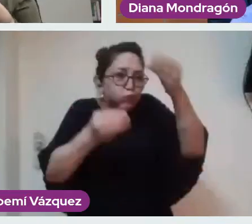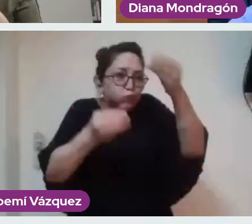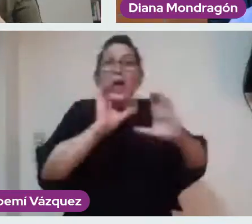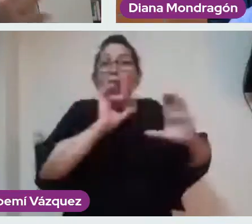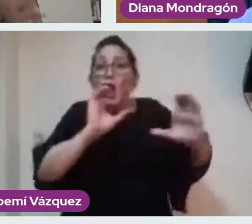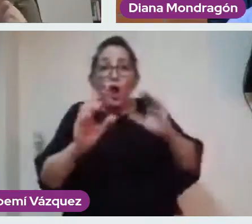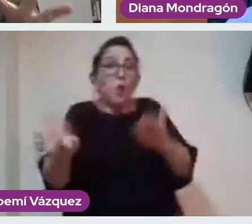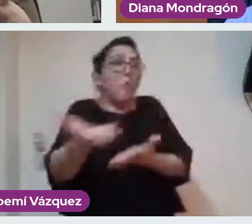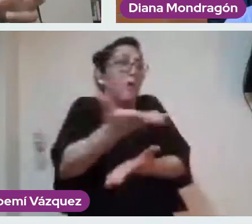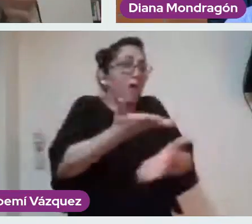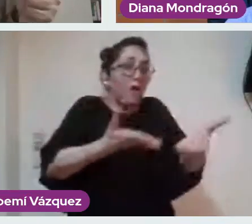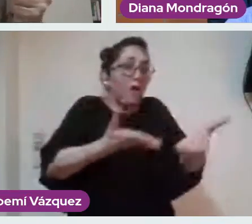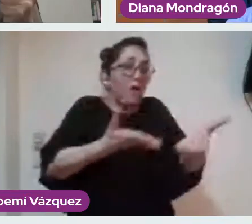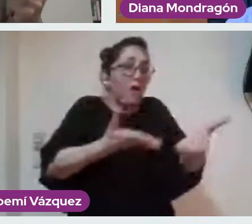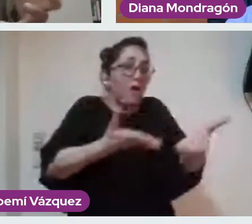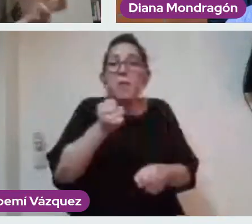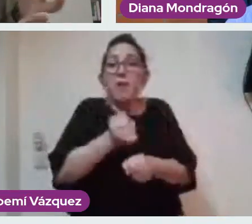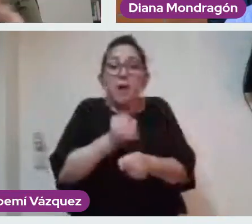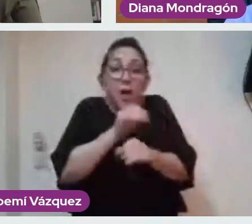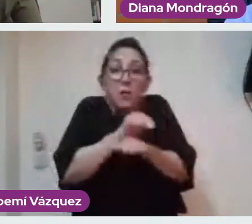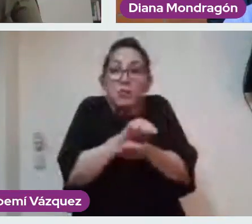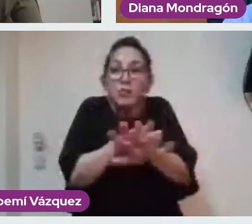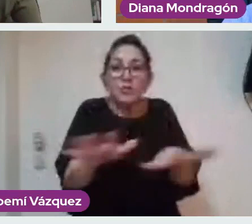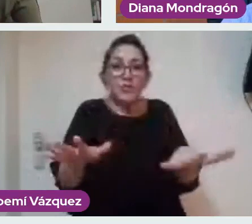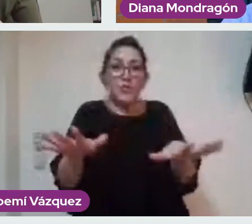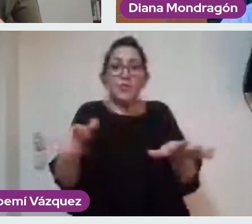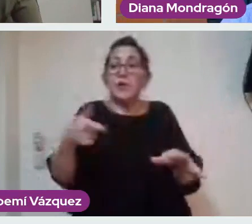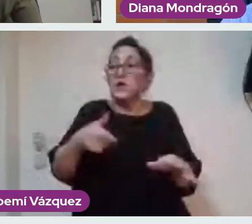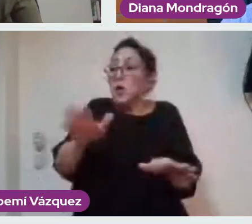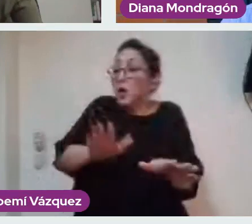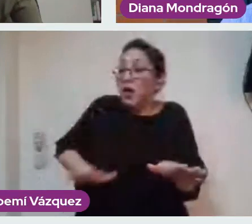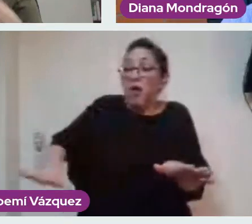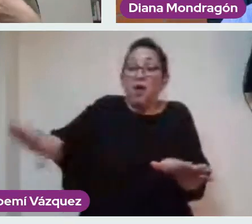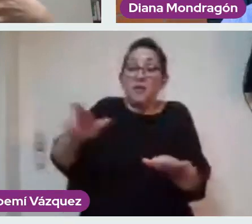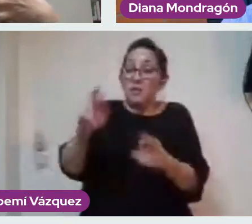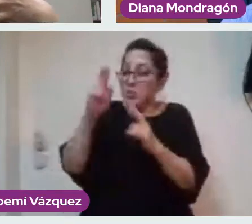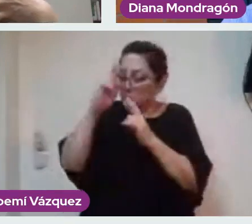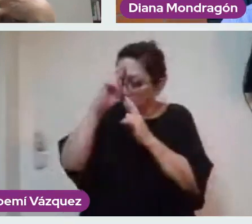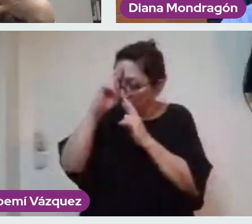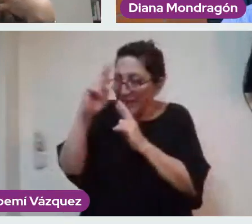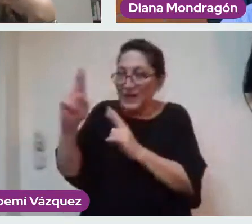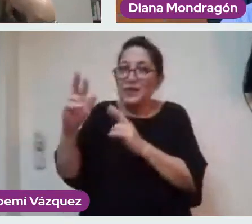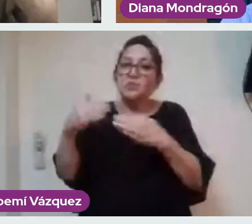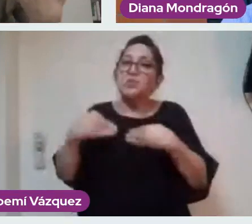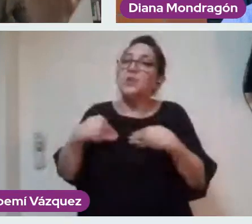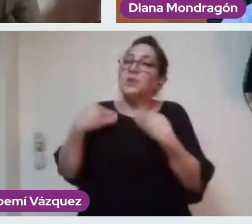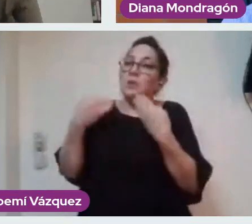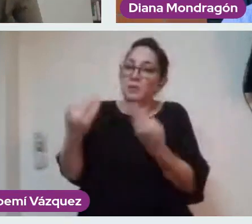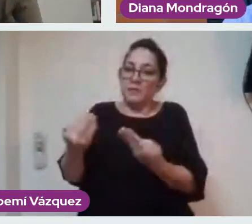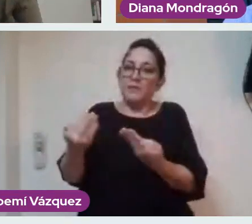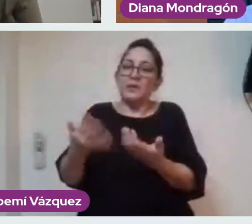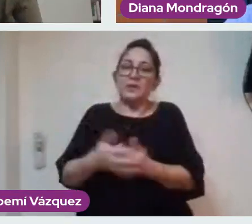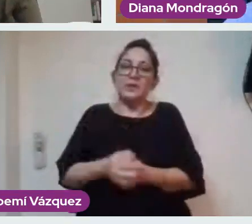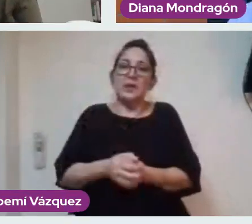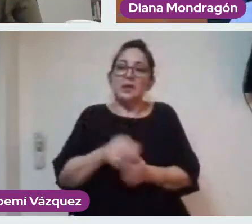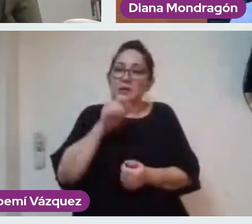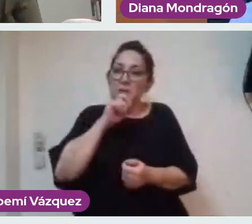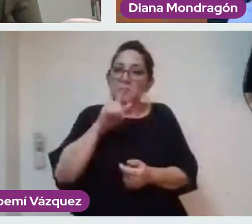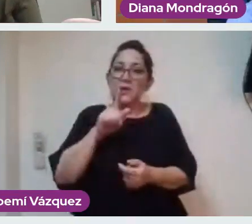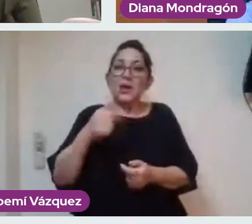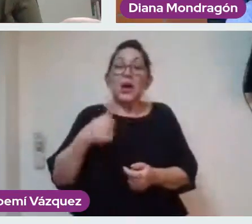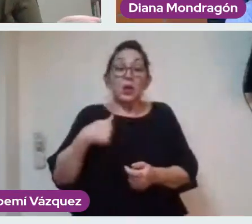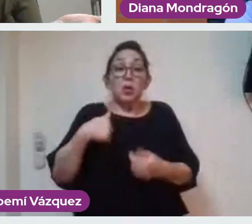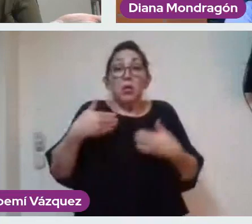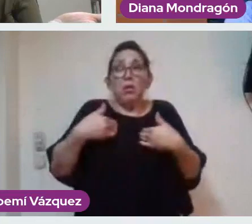pues este ambiente de respeto más bien y como de confianza mutua, ¿no? Porque la verdad es que también como papá, mamá, tener esta confianza de hablar con el